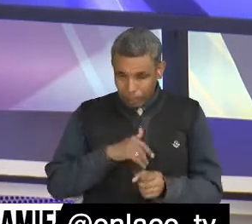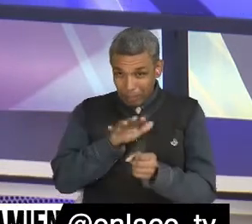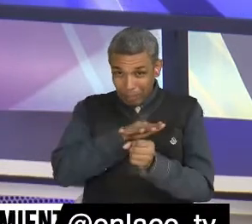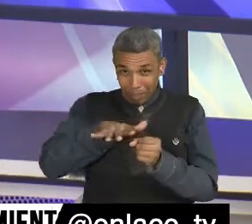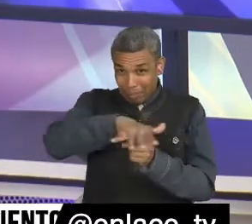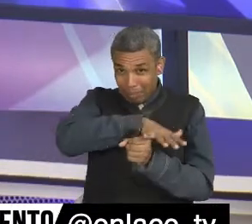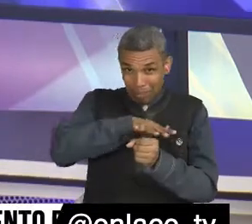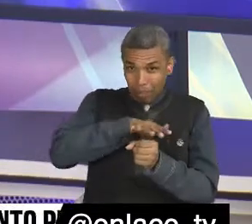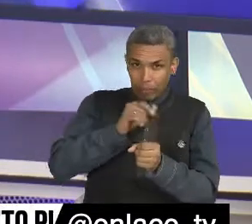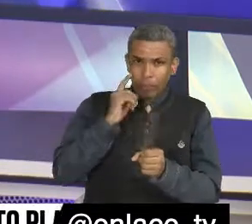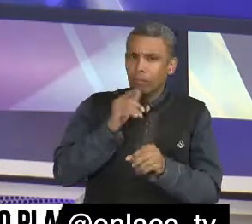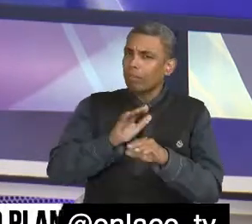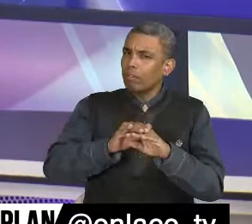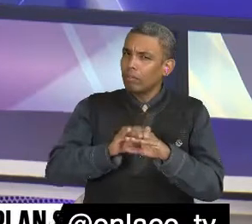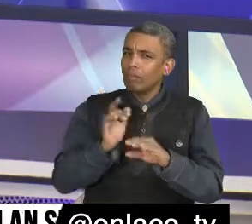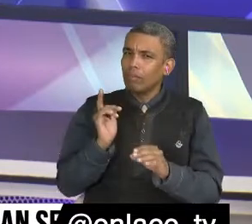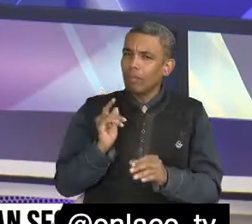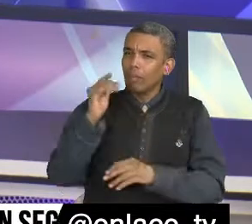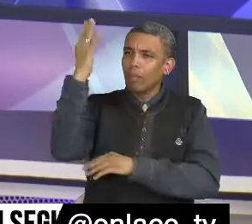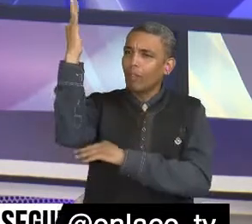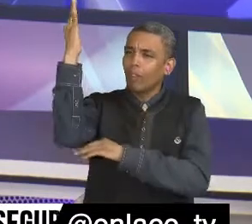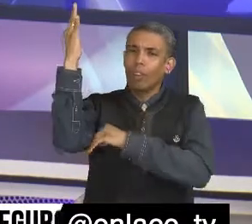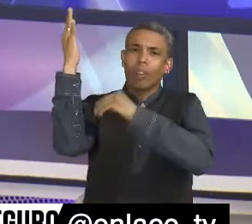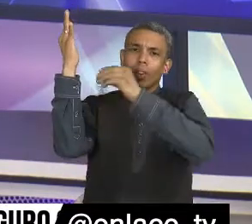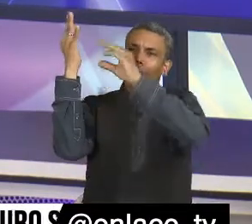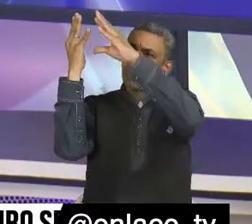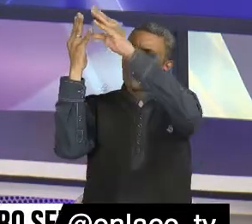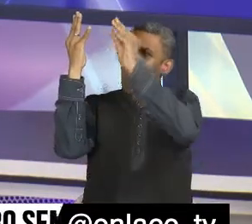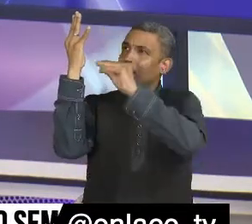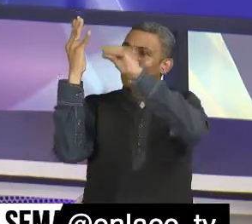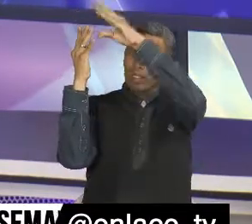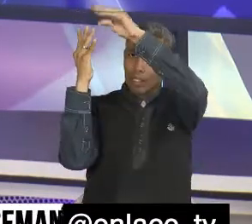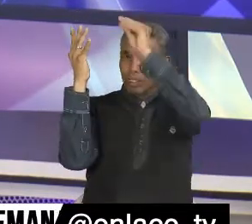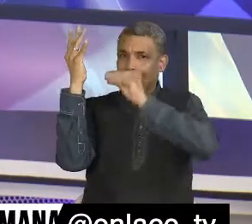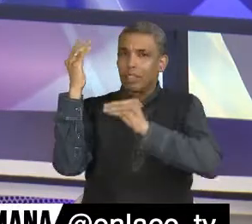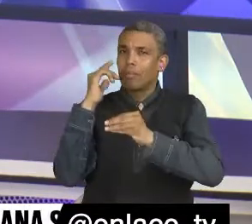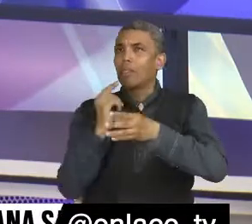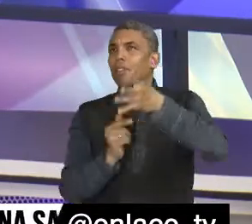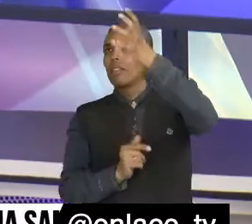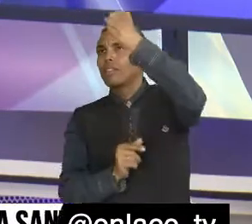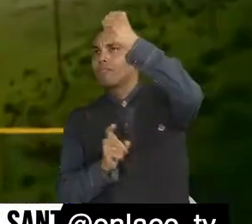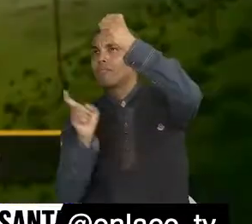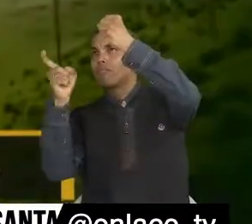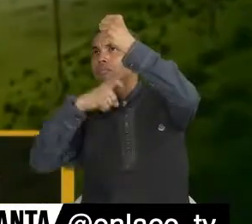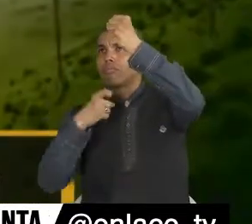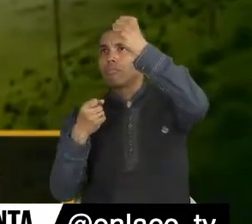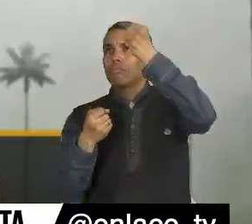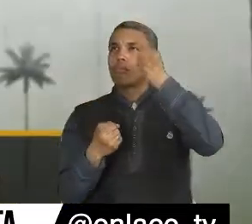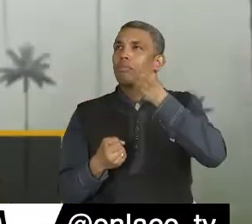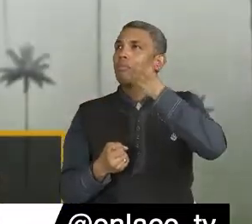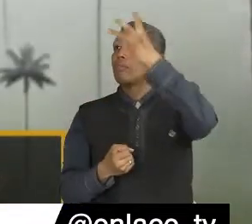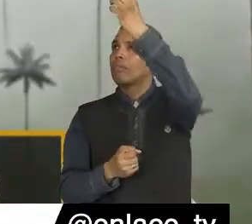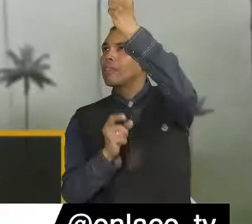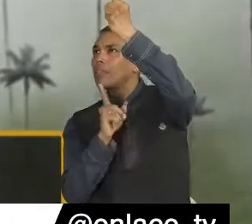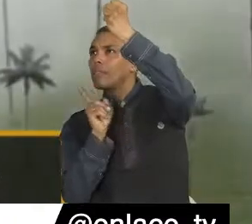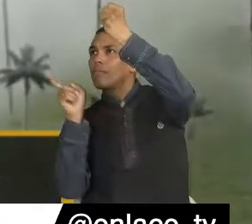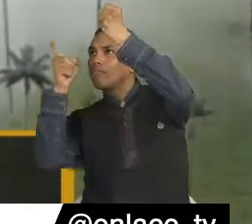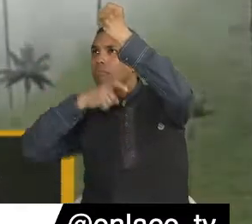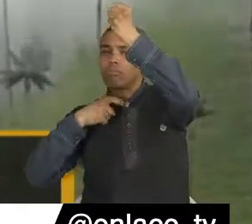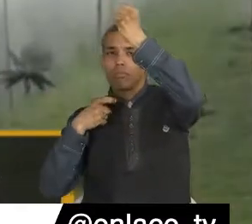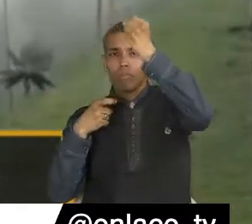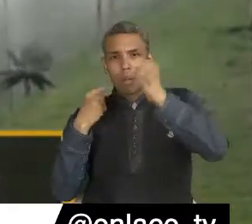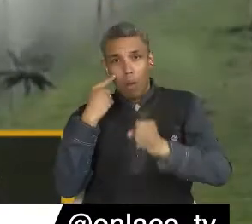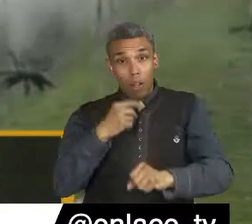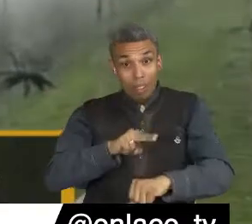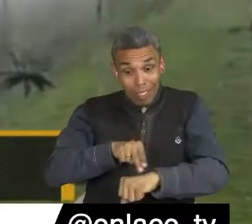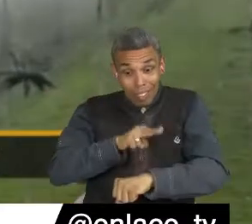plantas ornamentales que luego la comunidad podrá utilizar para adornar sus entornos. Con el objetivo de conservar la naturaleza, el